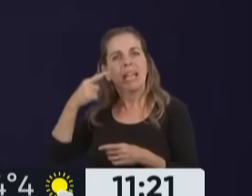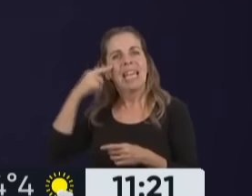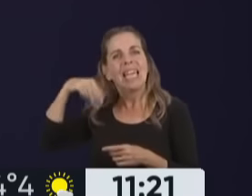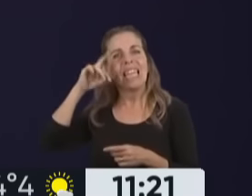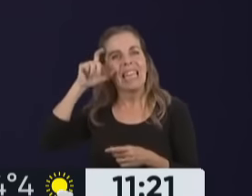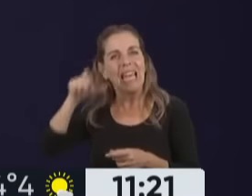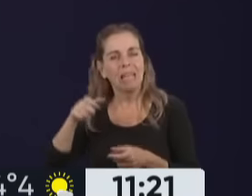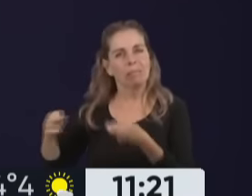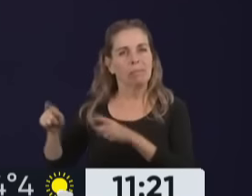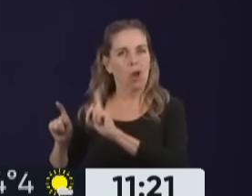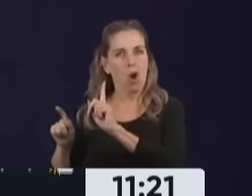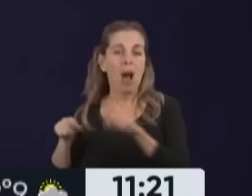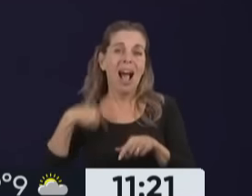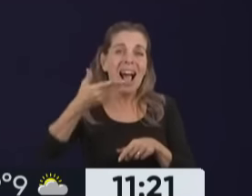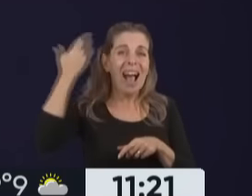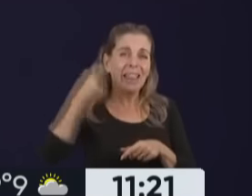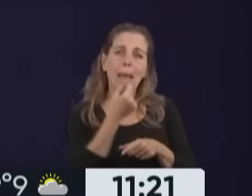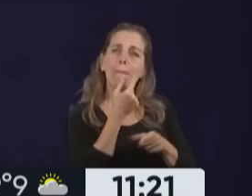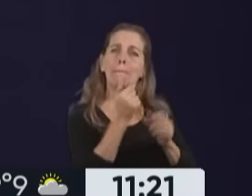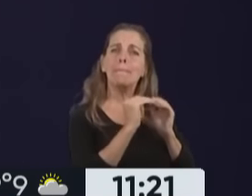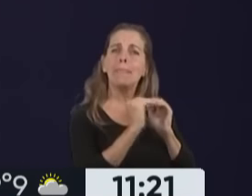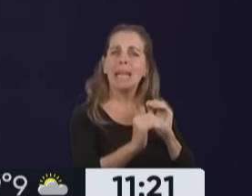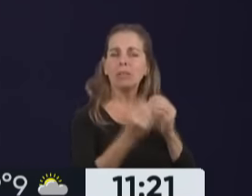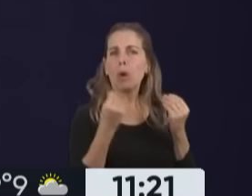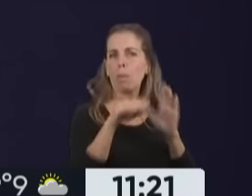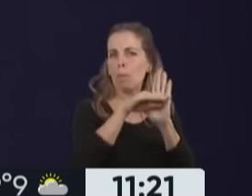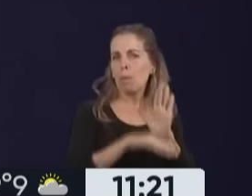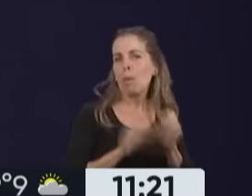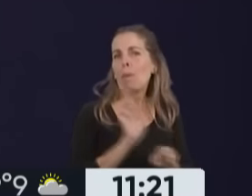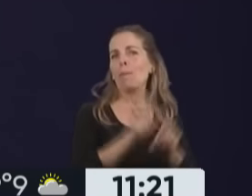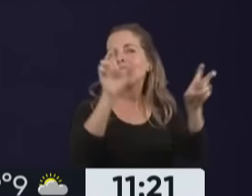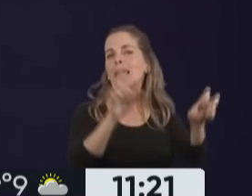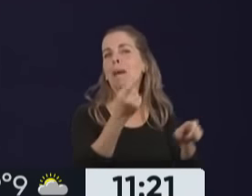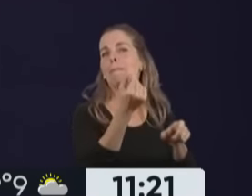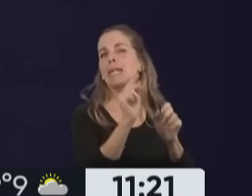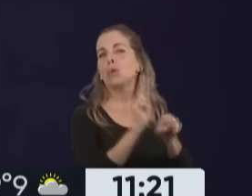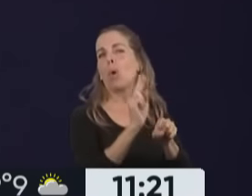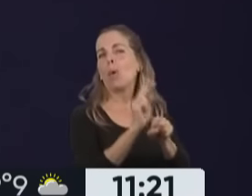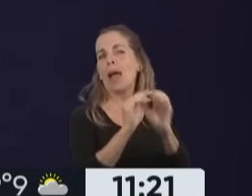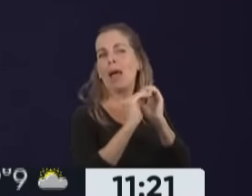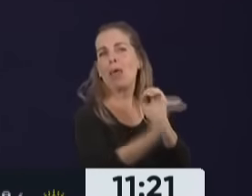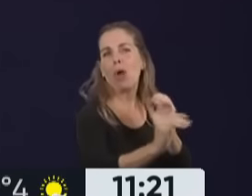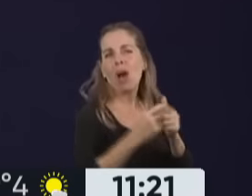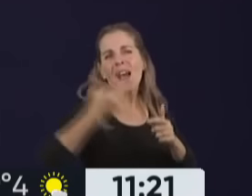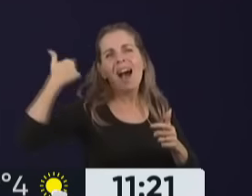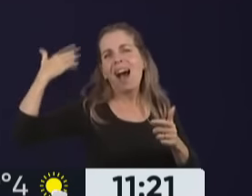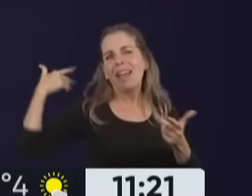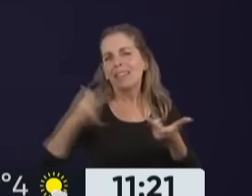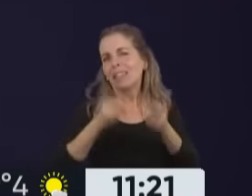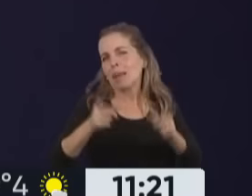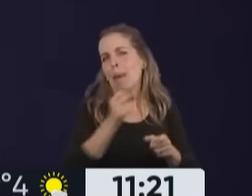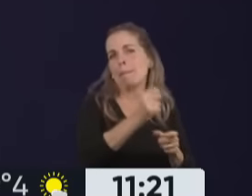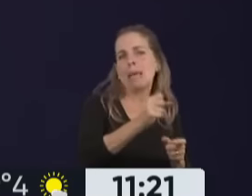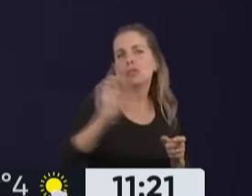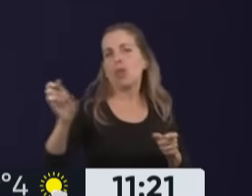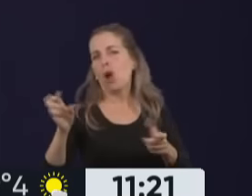los precios, ¿no? Te recuerdo precios cuidados, precios de no sé qué, te recuerdo los líos que había. Bueno, el tipo de cambio, ¿no? Sin ir